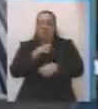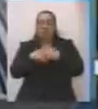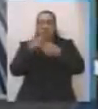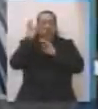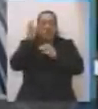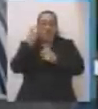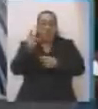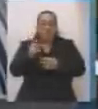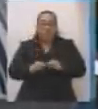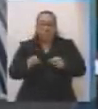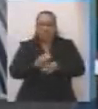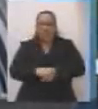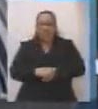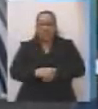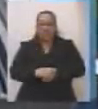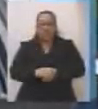su charla maestral.